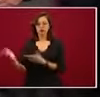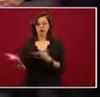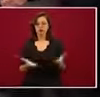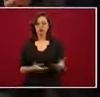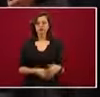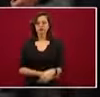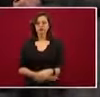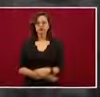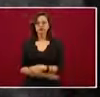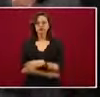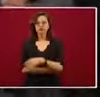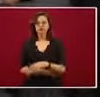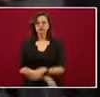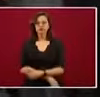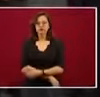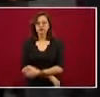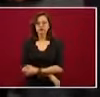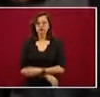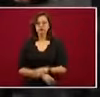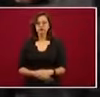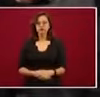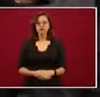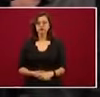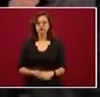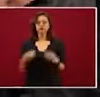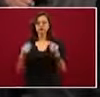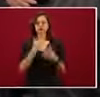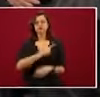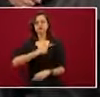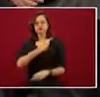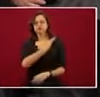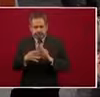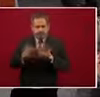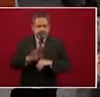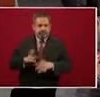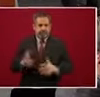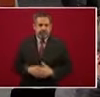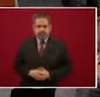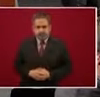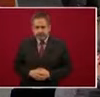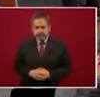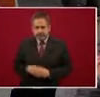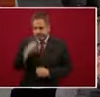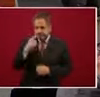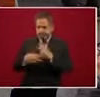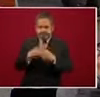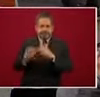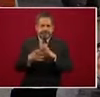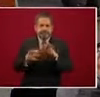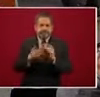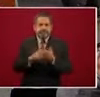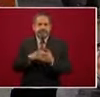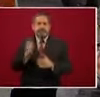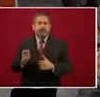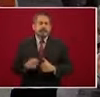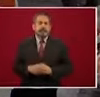y lugares de trabajo o espacios públicos la medida que en teoría podría frenar casi toda la actividad económica del país es parte de una lista